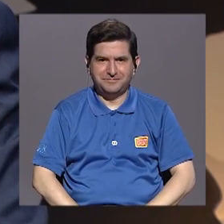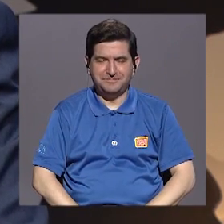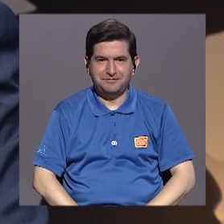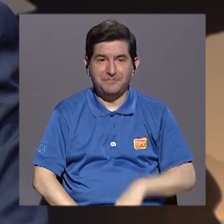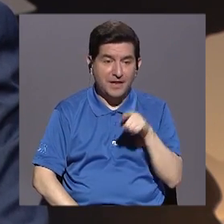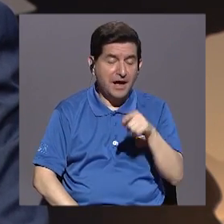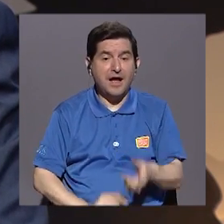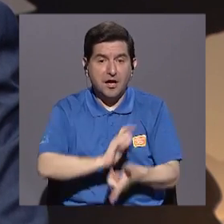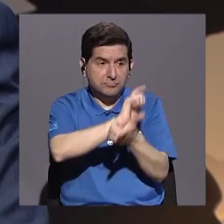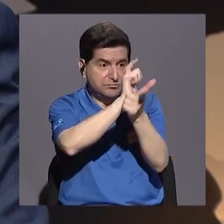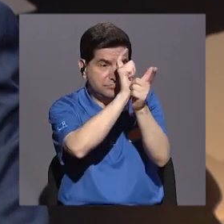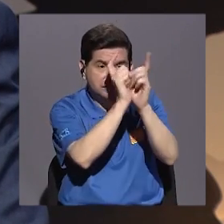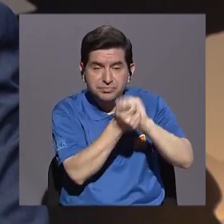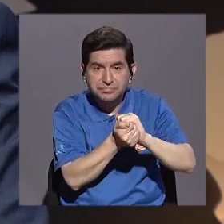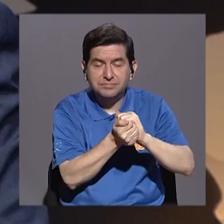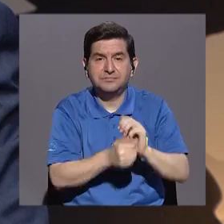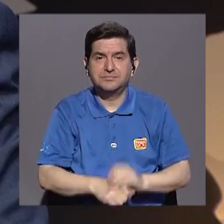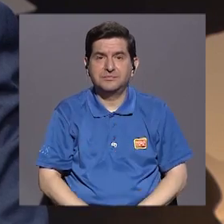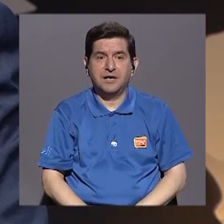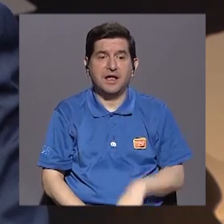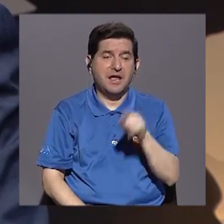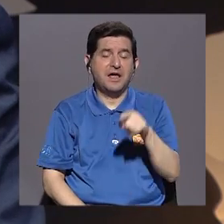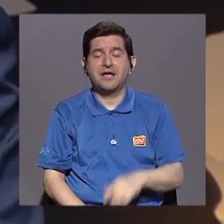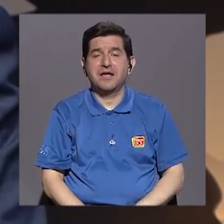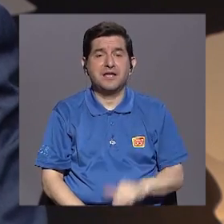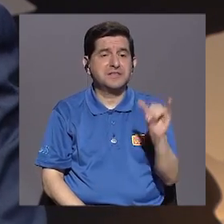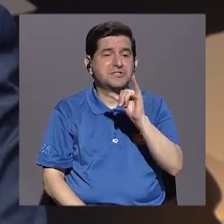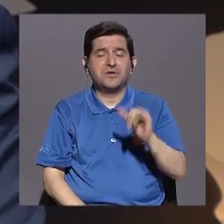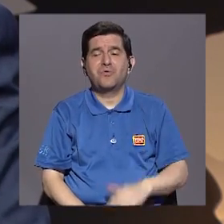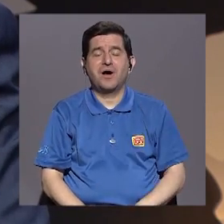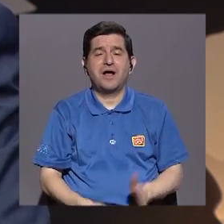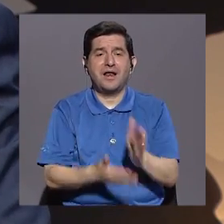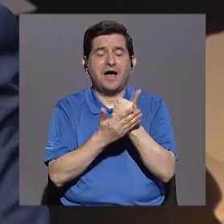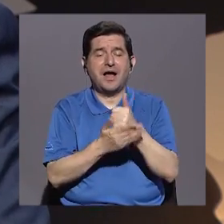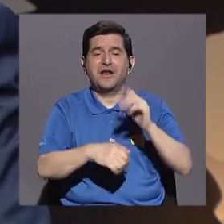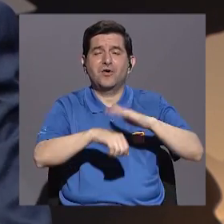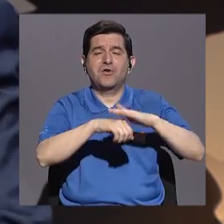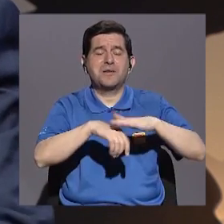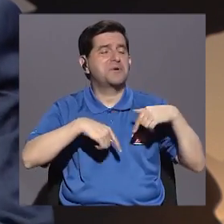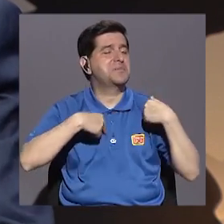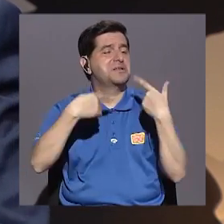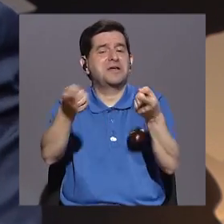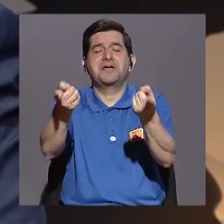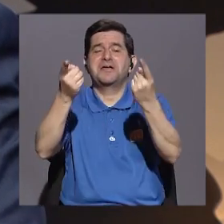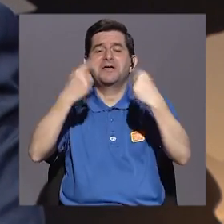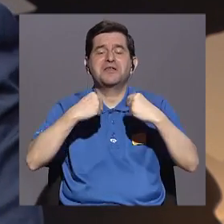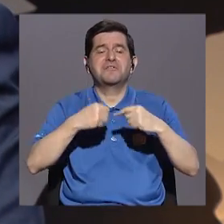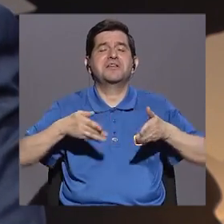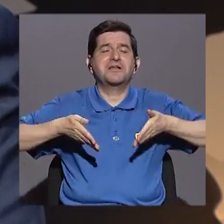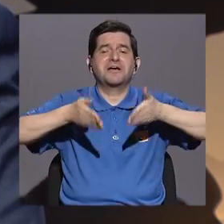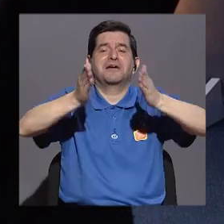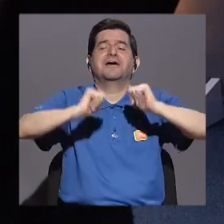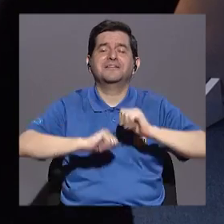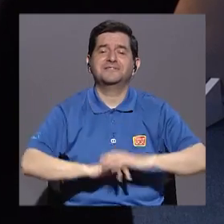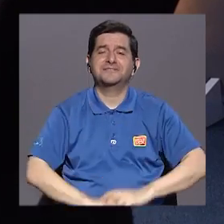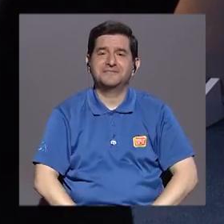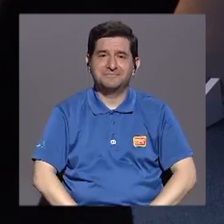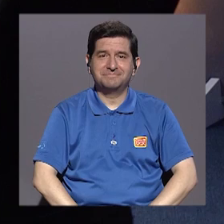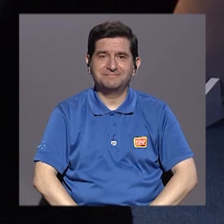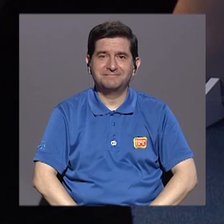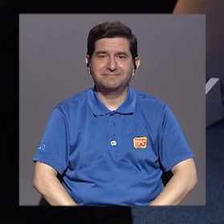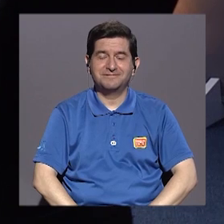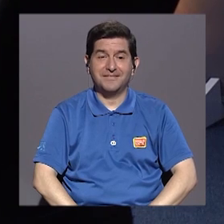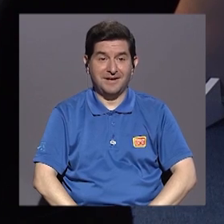y se van a convertir en ese portátil que nos permite transportarnos en las carreteras entonces